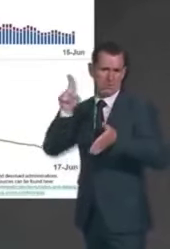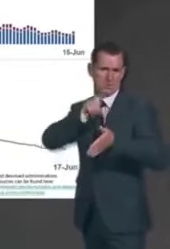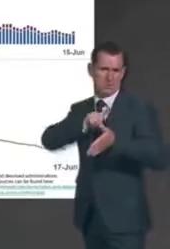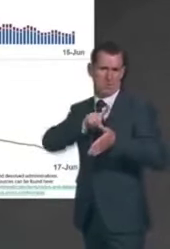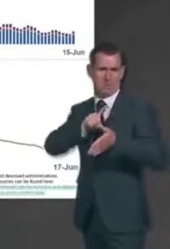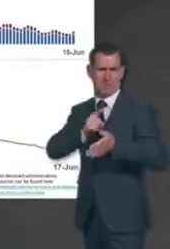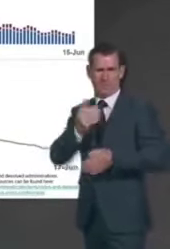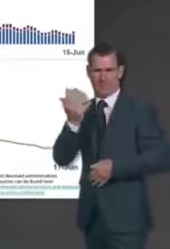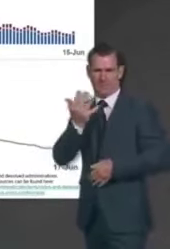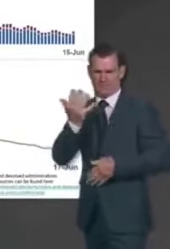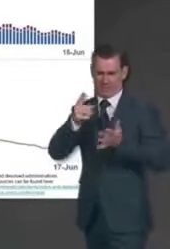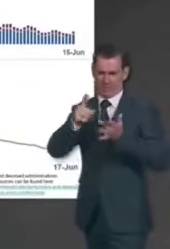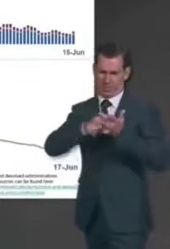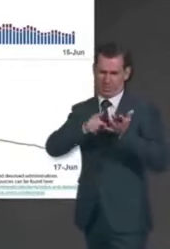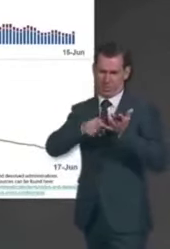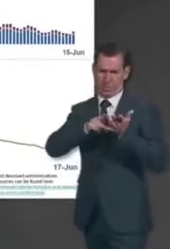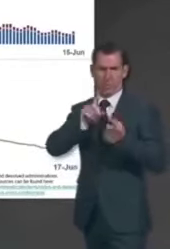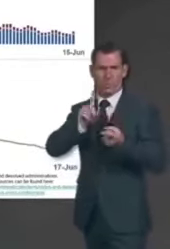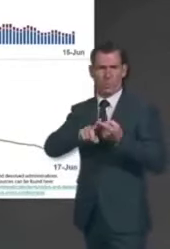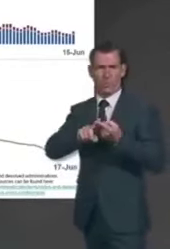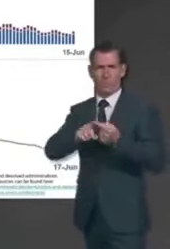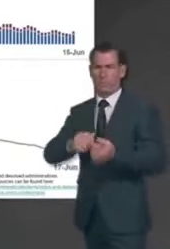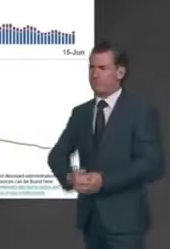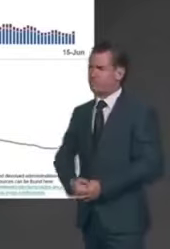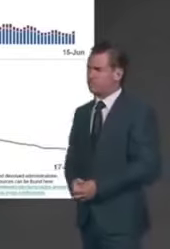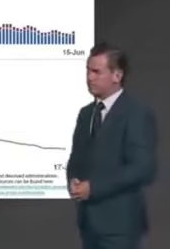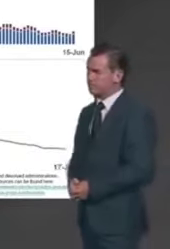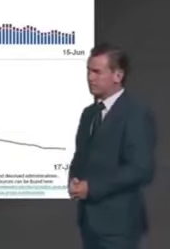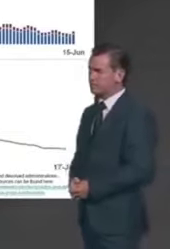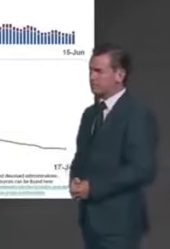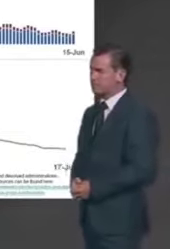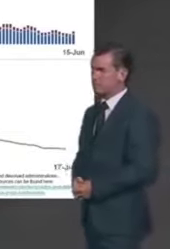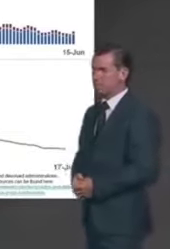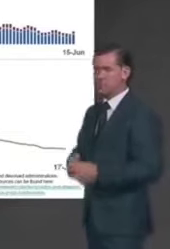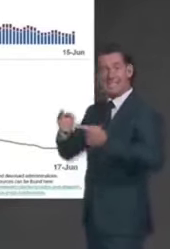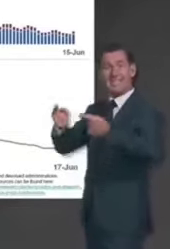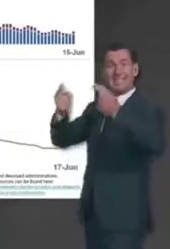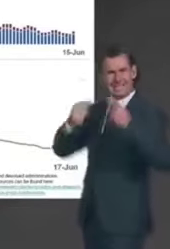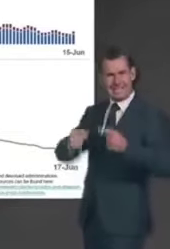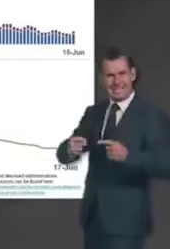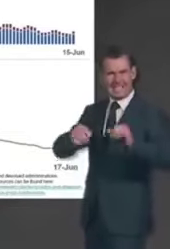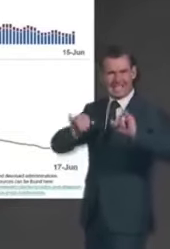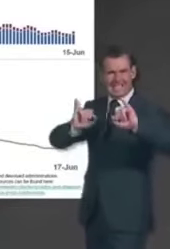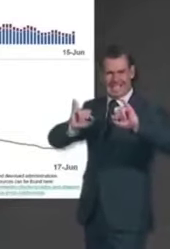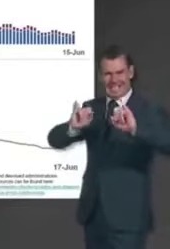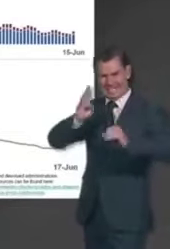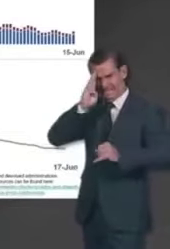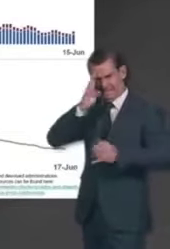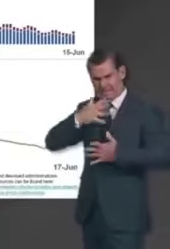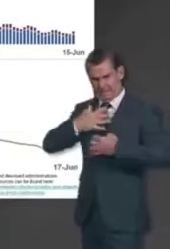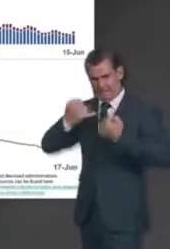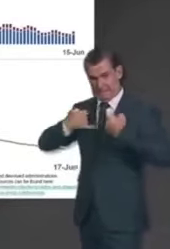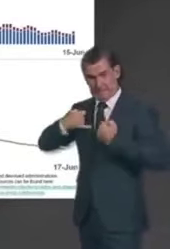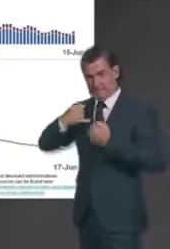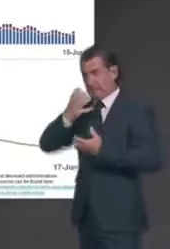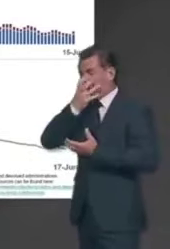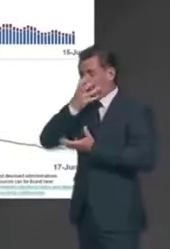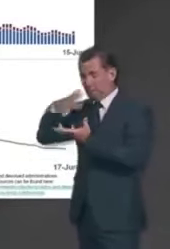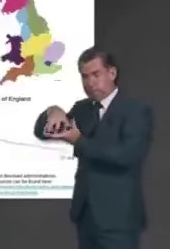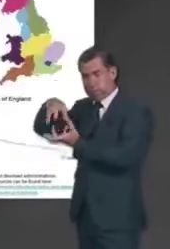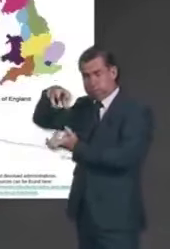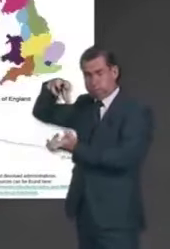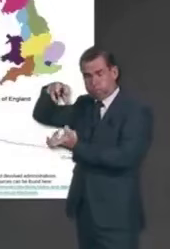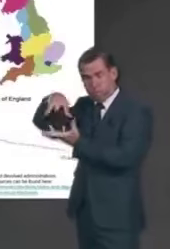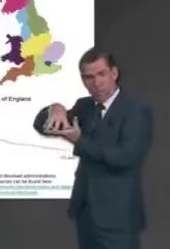electrónico de su negocio lugar de culto organización comunitaria o evento si tiene más de un lugar también necesitará